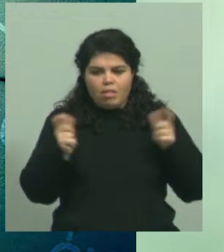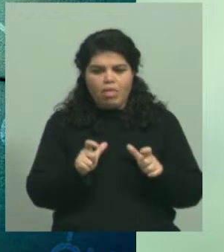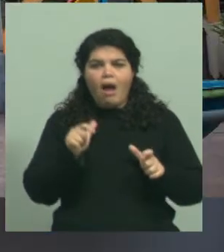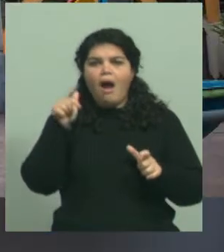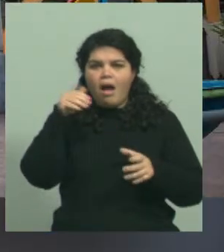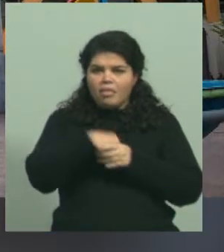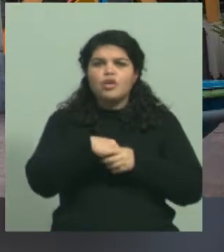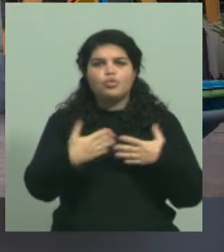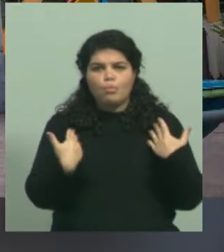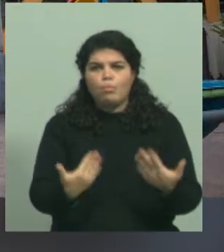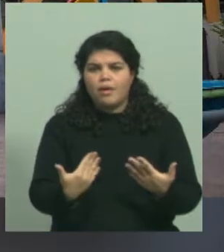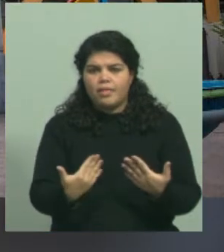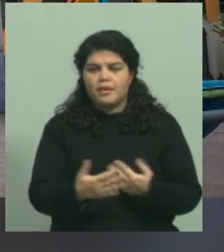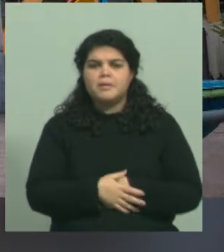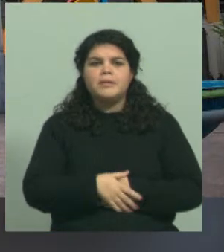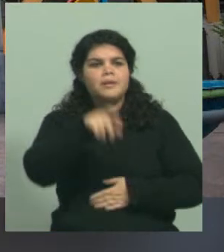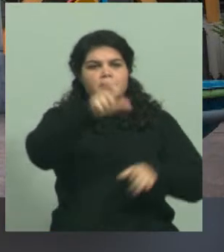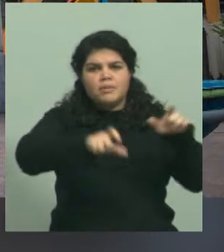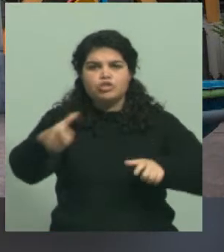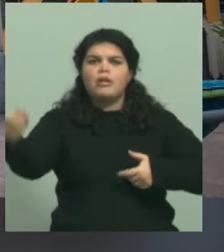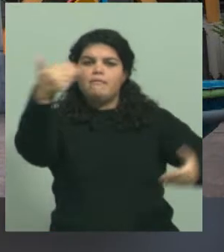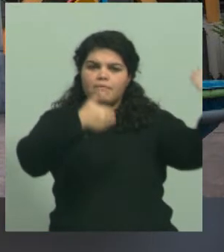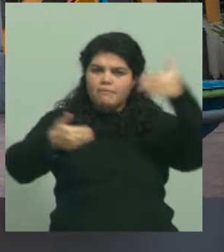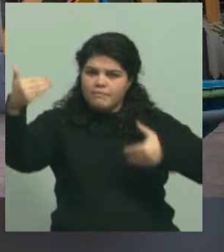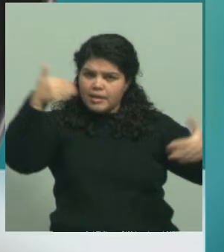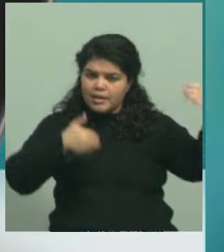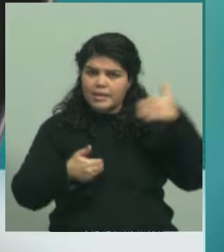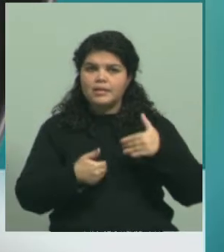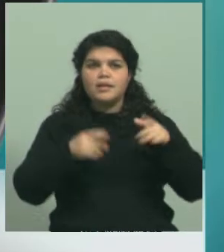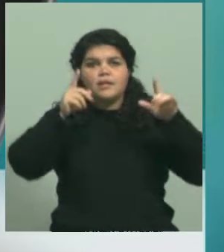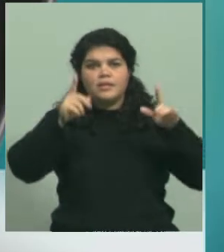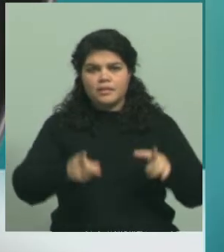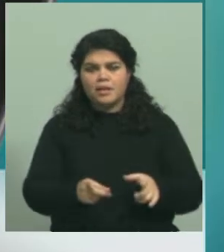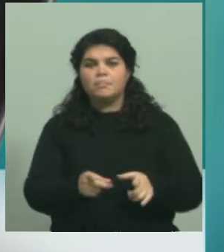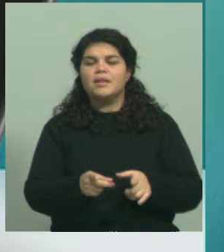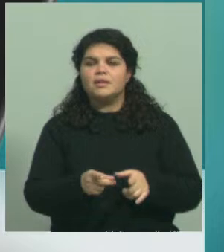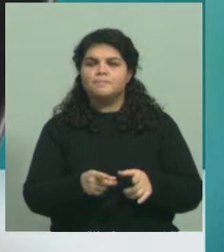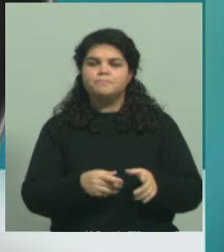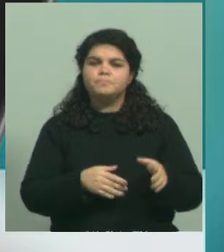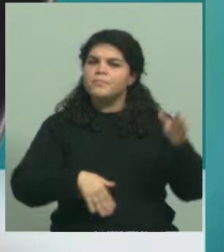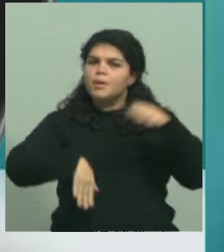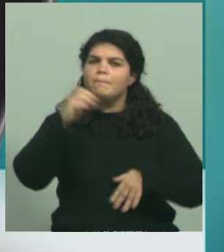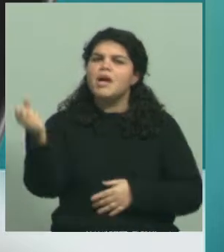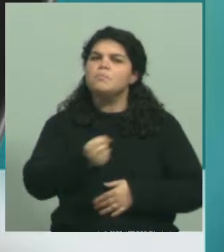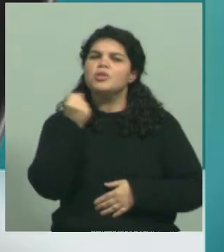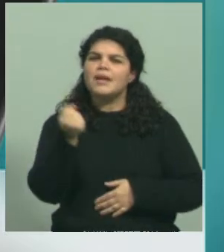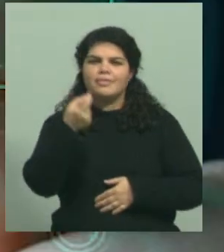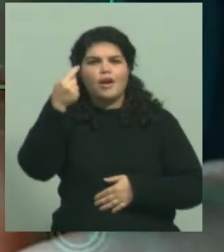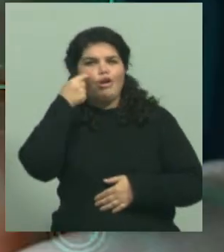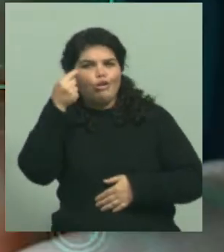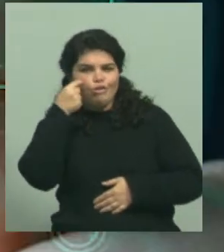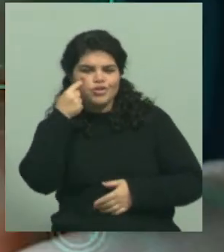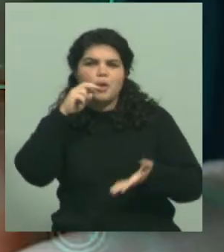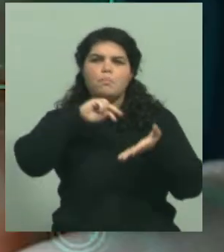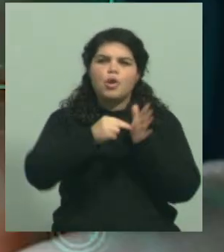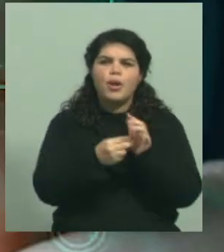que la gente se acerque, que la gente esté conectada también con cuál es el problema, cuáles son los problemas, las